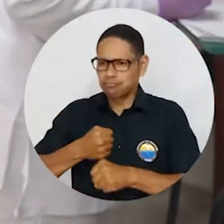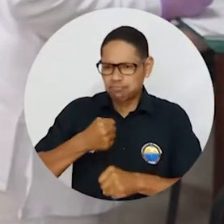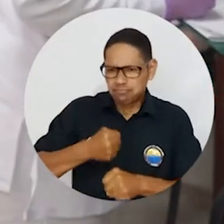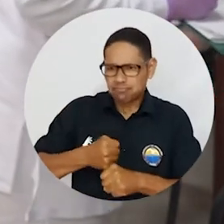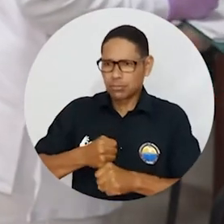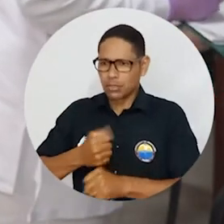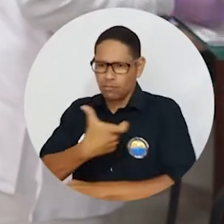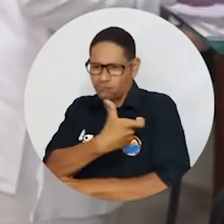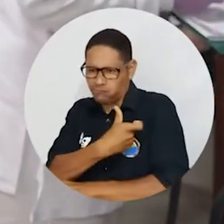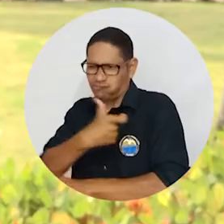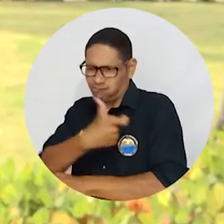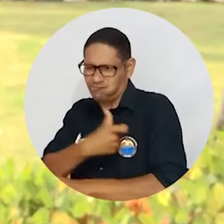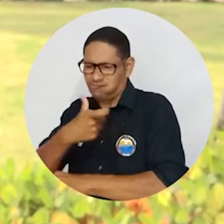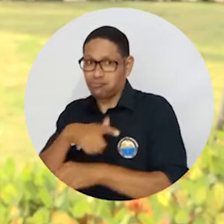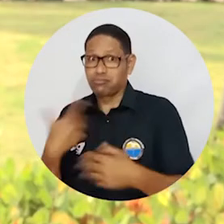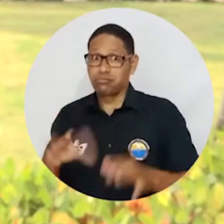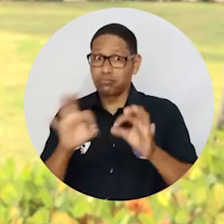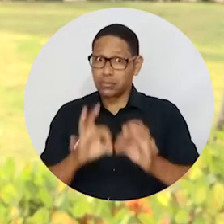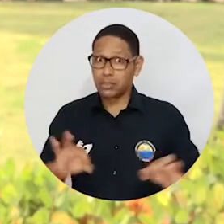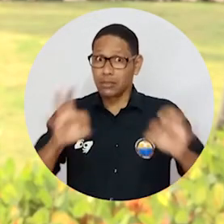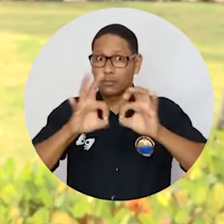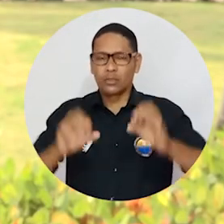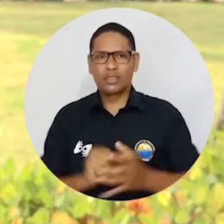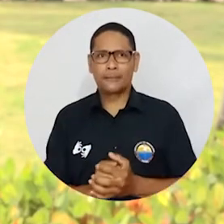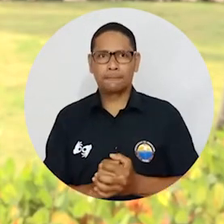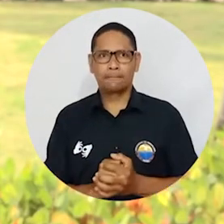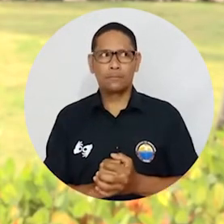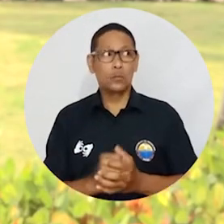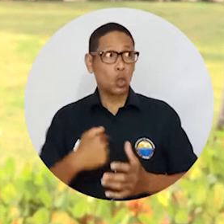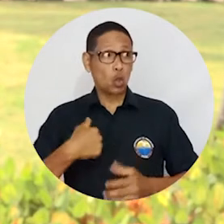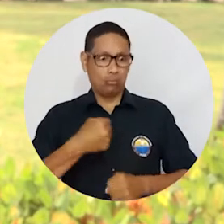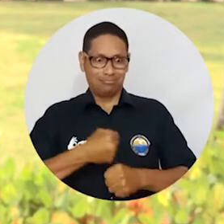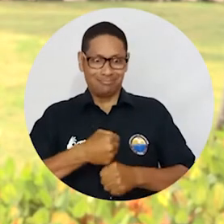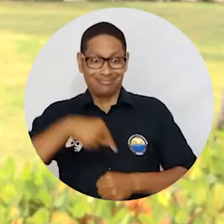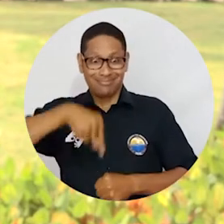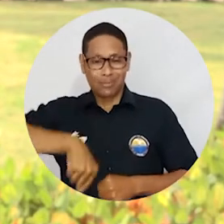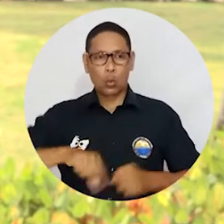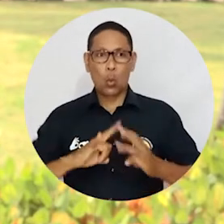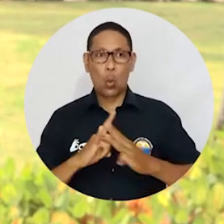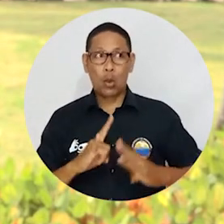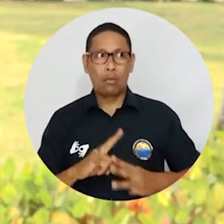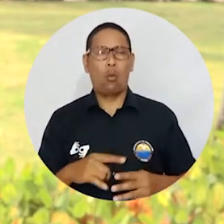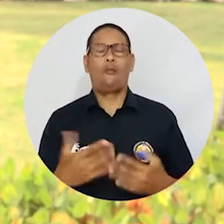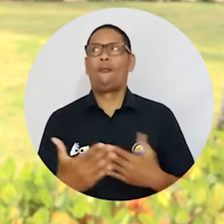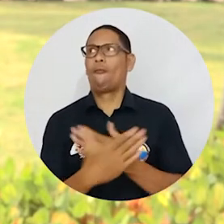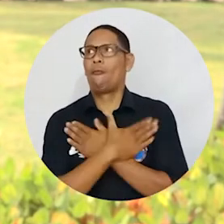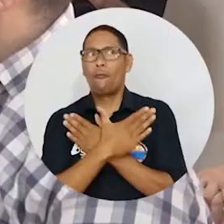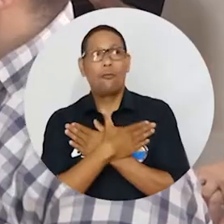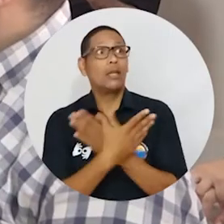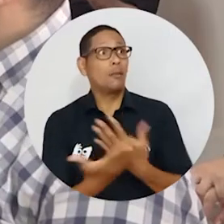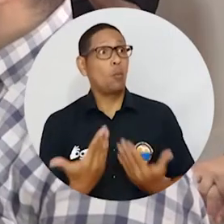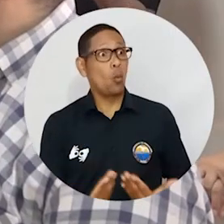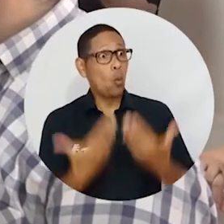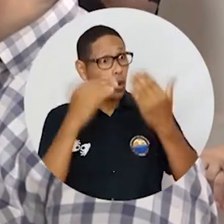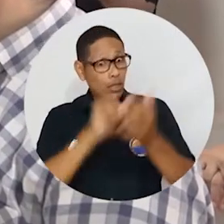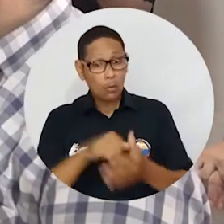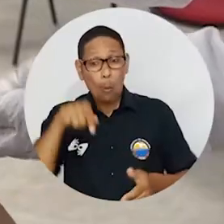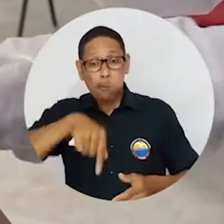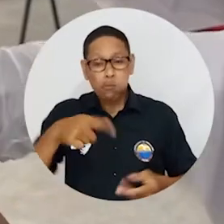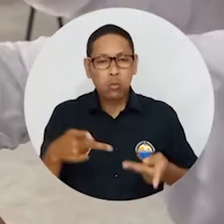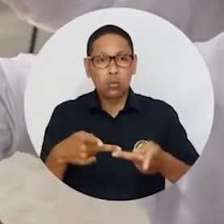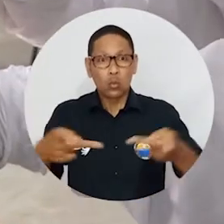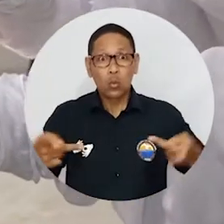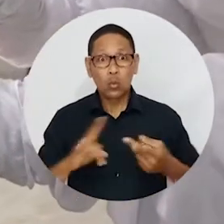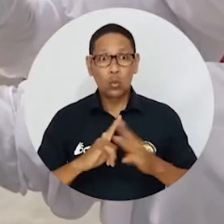esta jornada tan importante. Como funcionaria de la Universidad de Magdalena, celebro esta jornada de vacunación que se lleva a cabo en el Alma Mater,